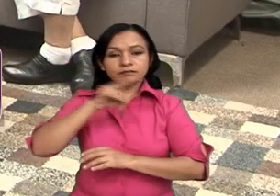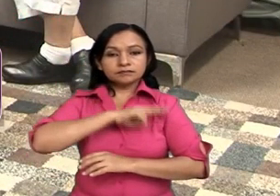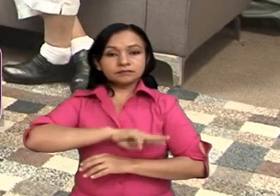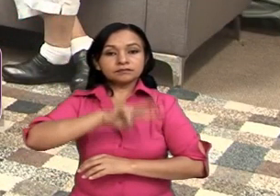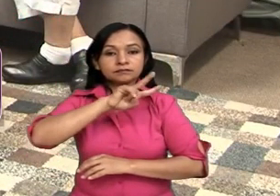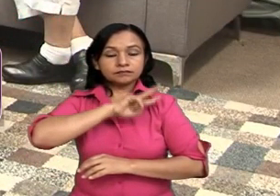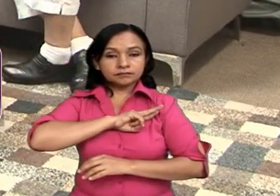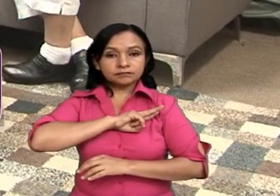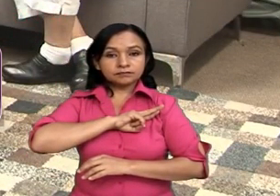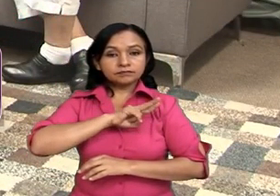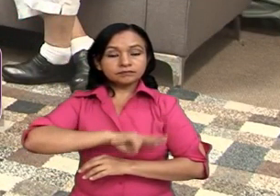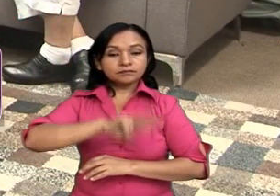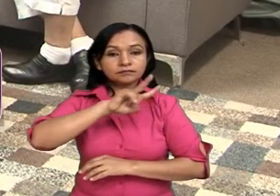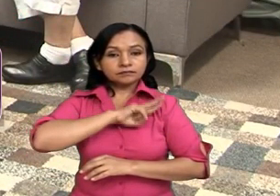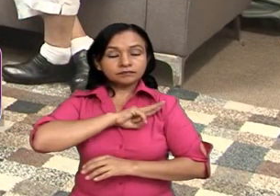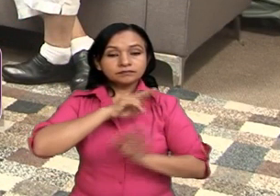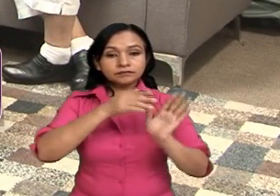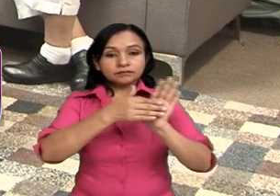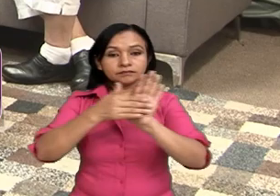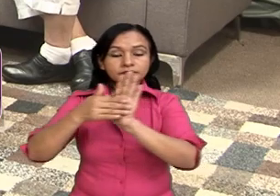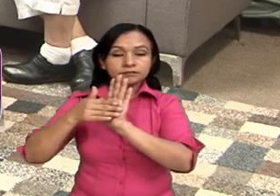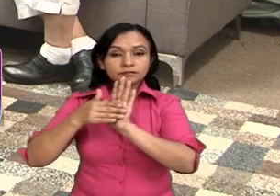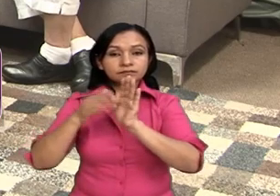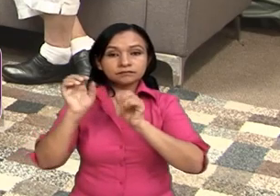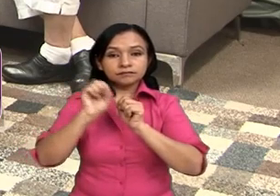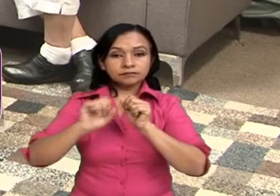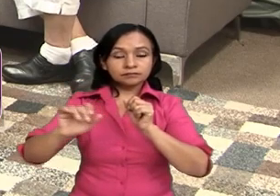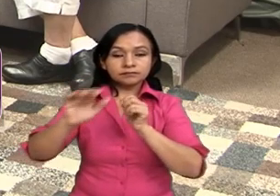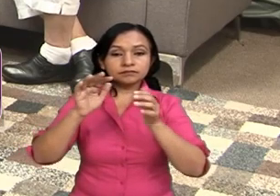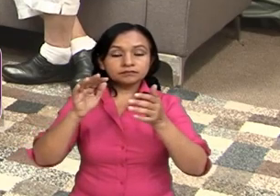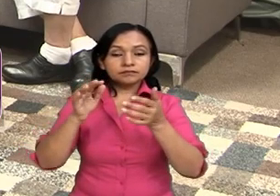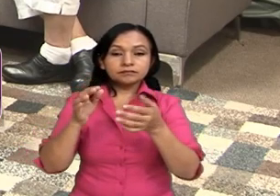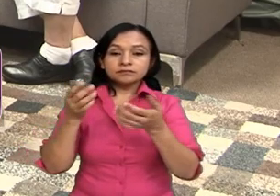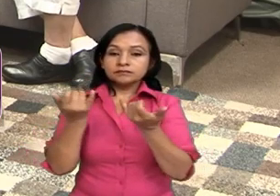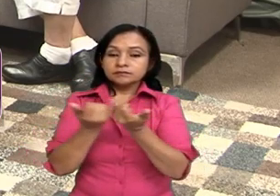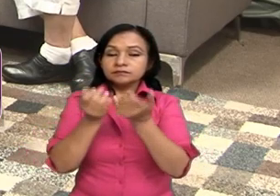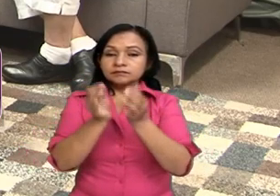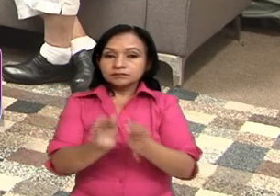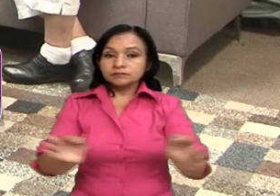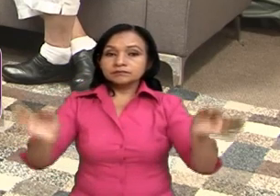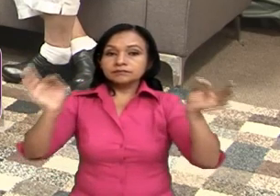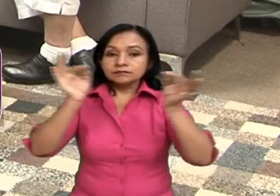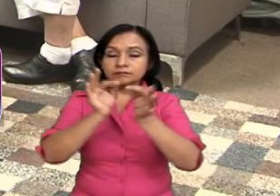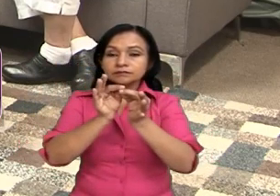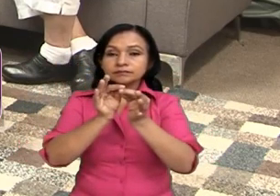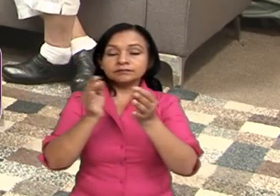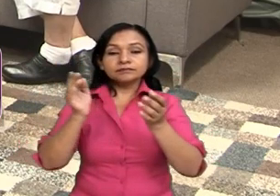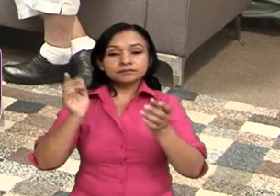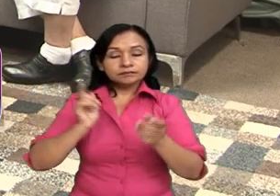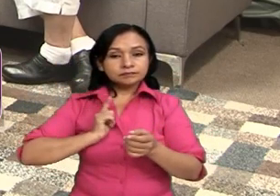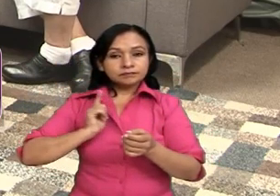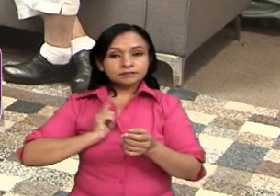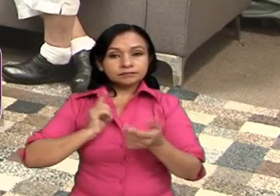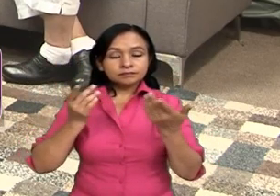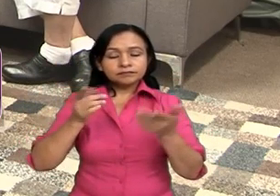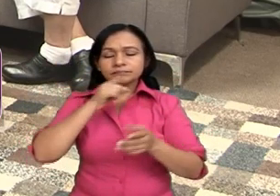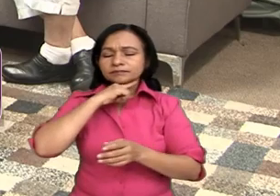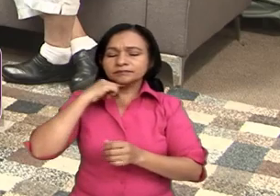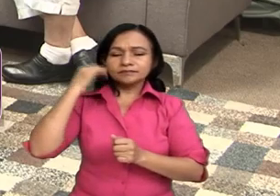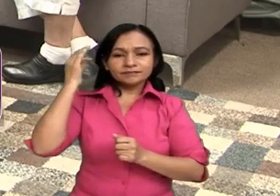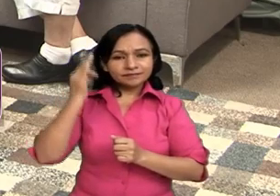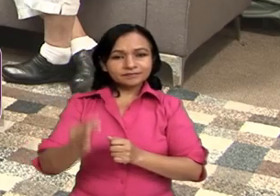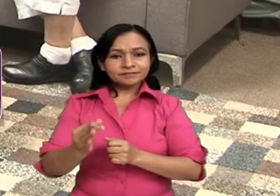los valores en este modelo cristiano, socialista, solidario, son fundamentales. Y nosotros tenemos, estoy